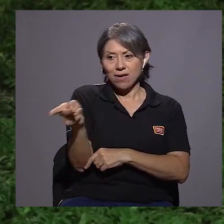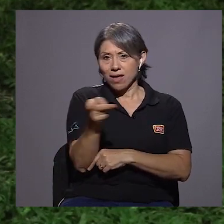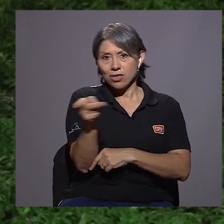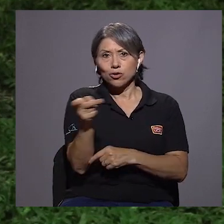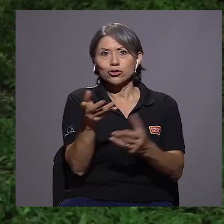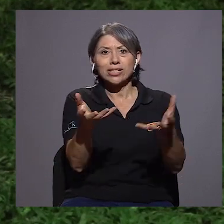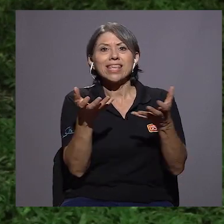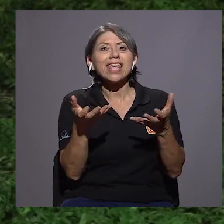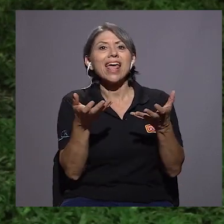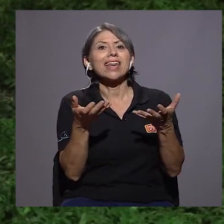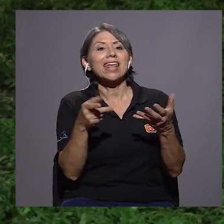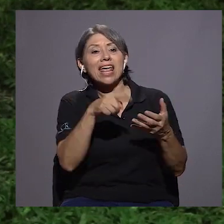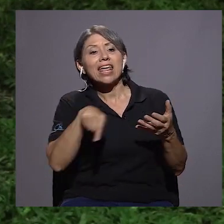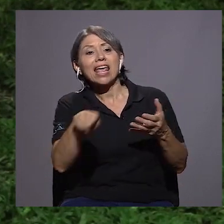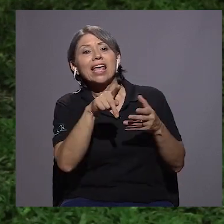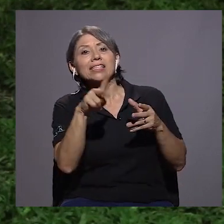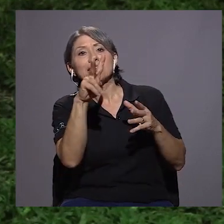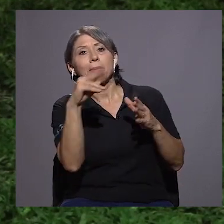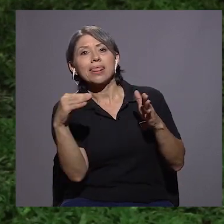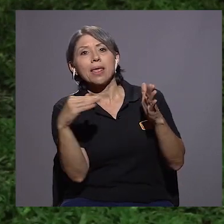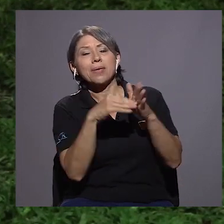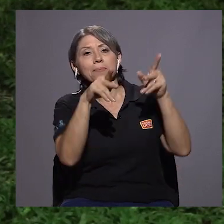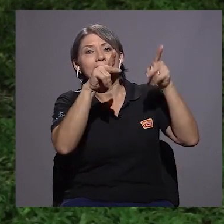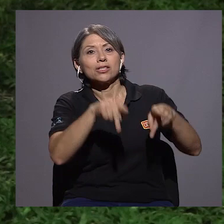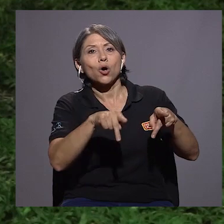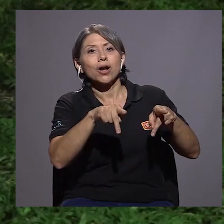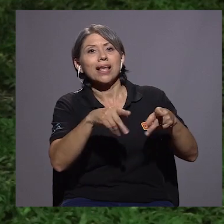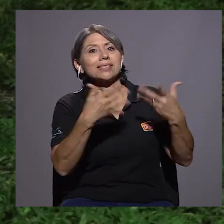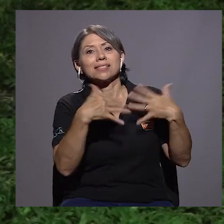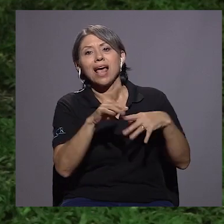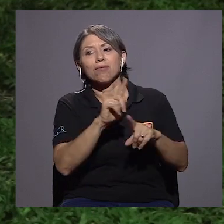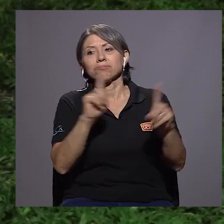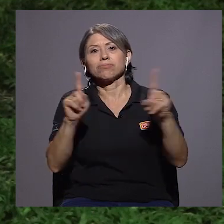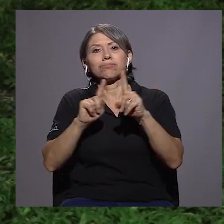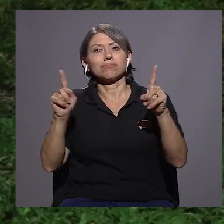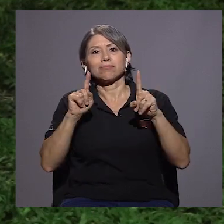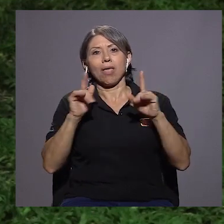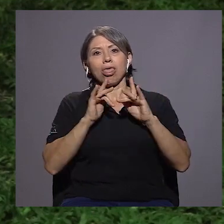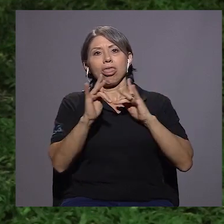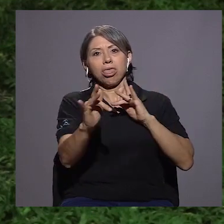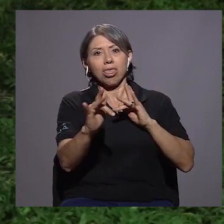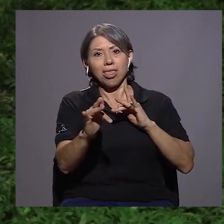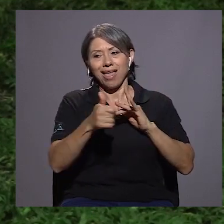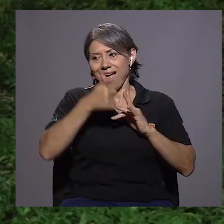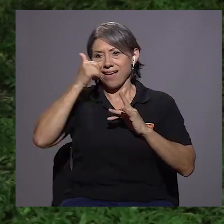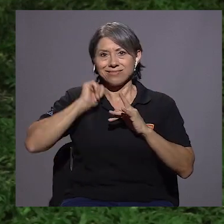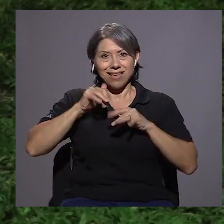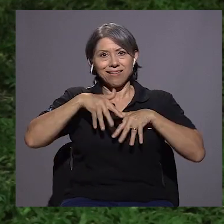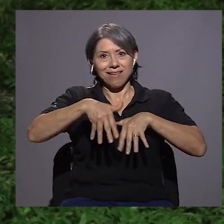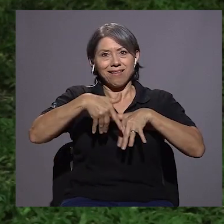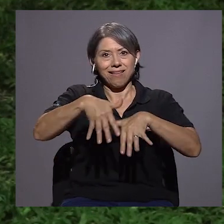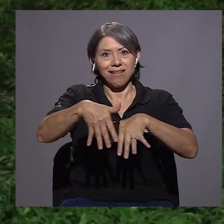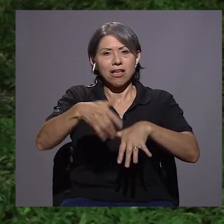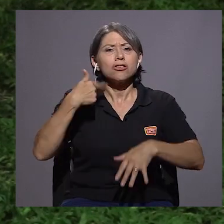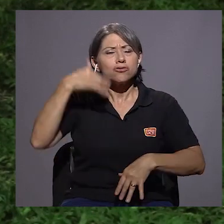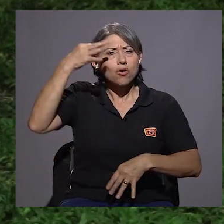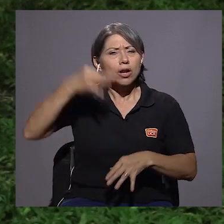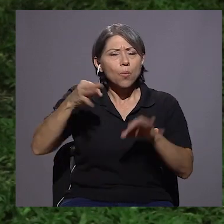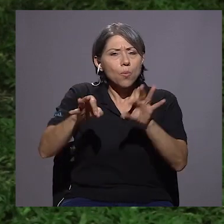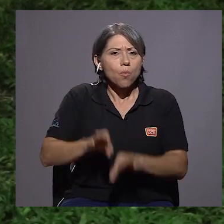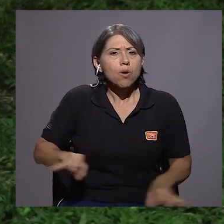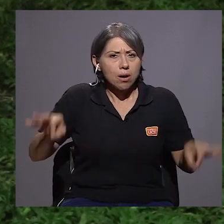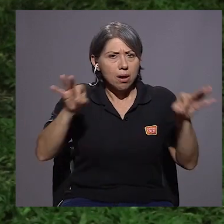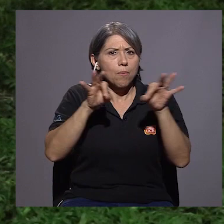directamente de sacar de las calles a las 20.000 personas que nos movilizamos el día de ayer, ¿no? En ese sentido yo sí creo que es